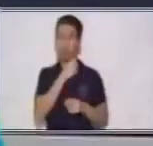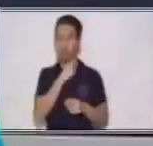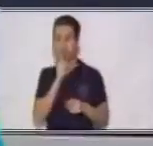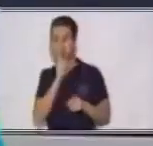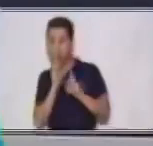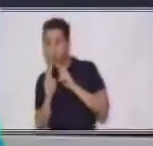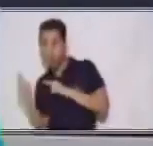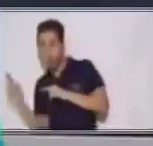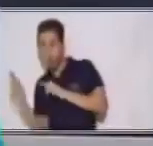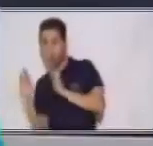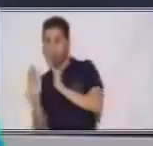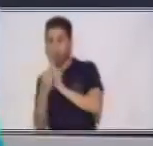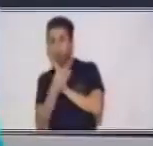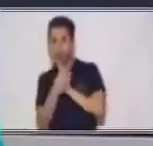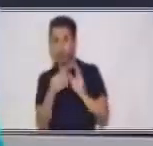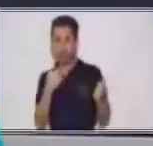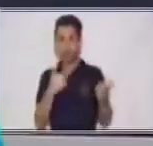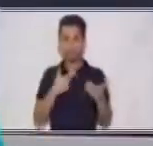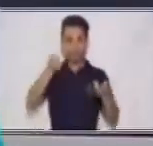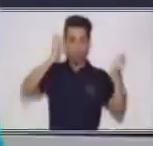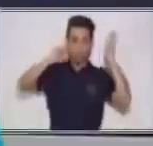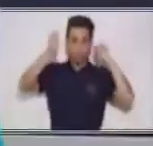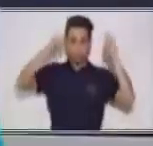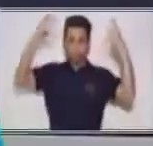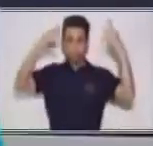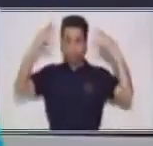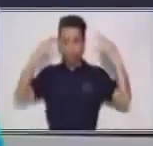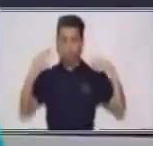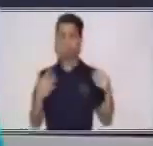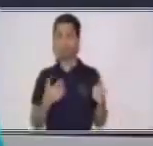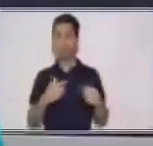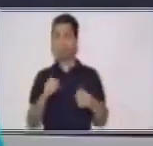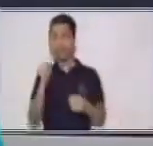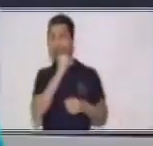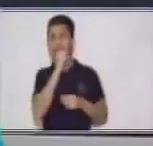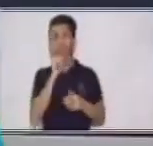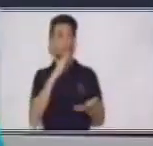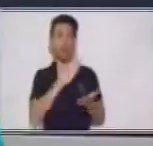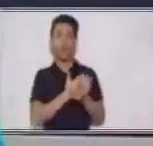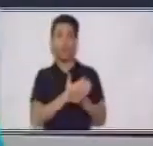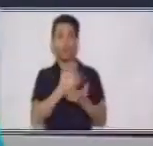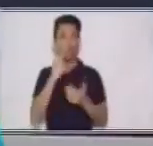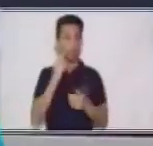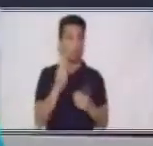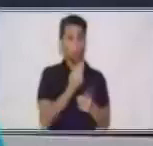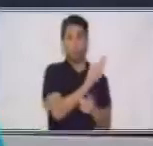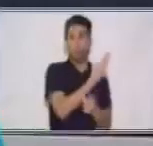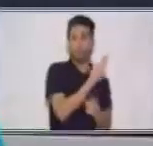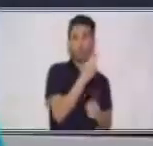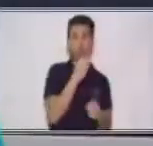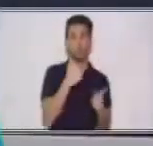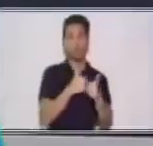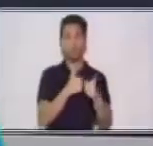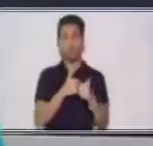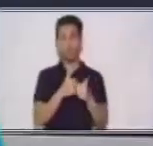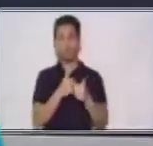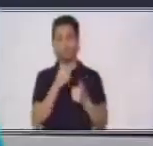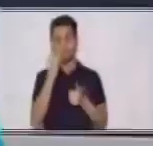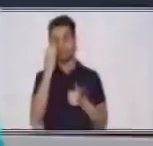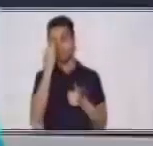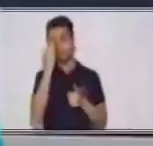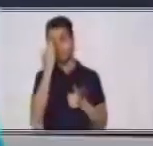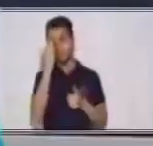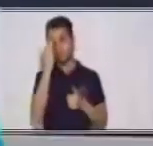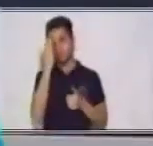rápido llegaba a bañarse y ya no cantaba en los ríos, sino que se iba a verse con su plebeyo. En este caso, los